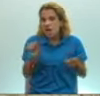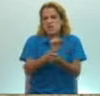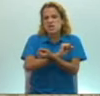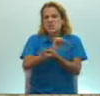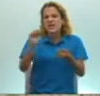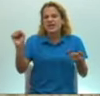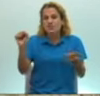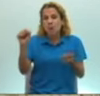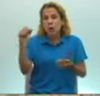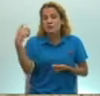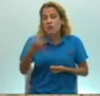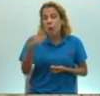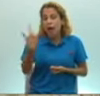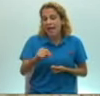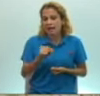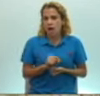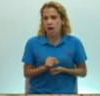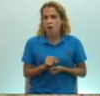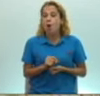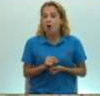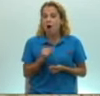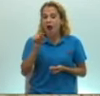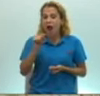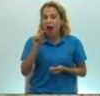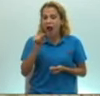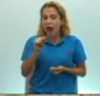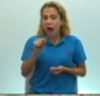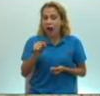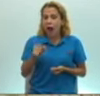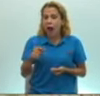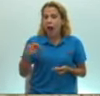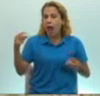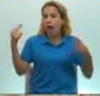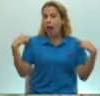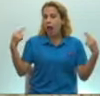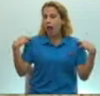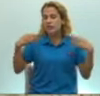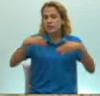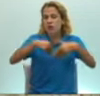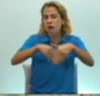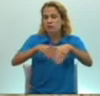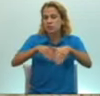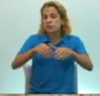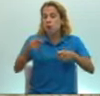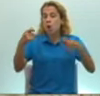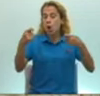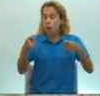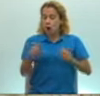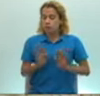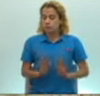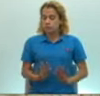Limita la liberación de los esclavos y conservó el mando supremo del ejército.